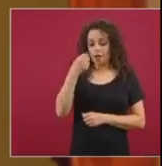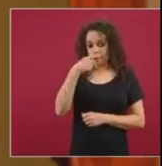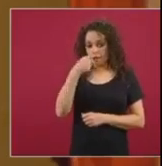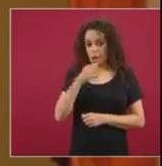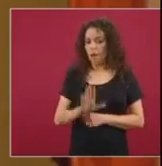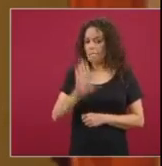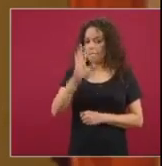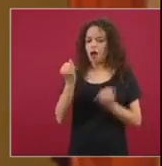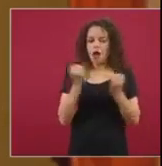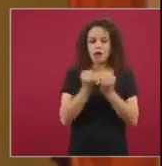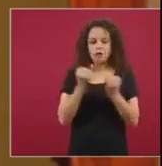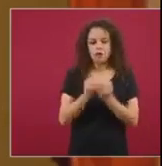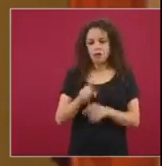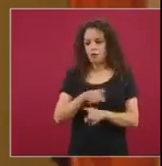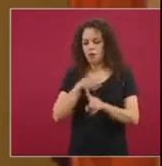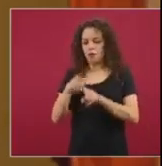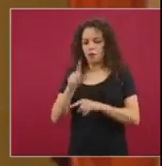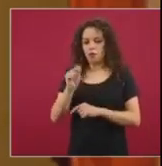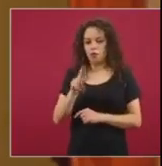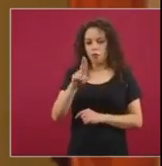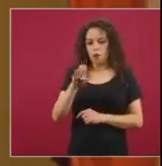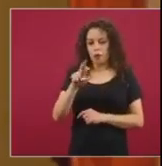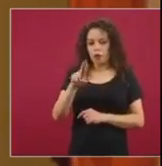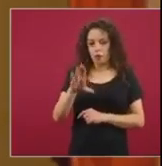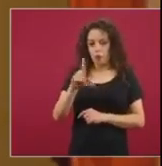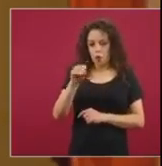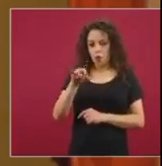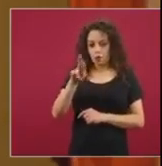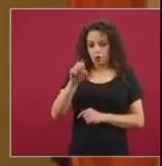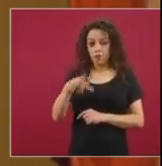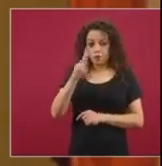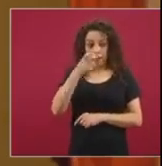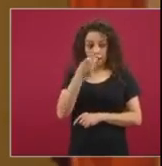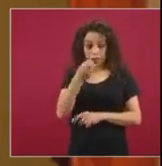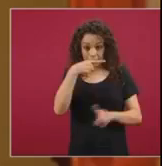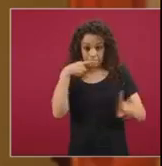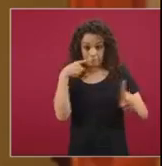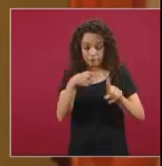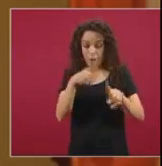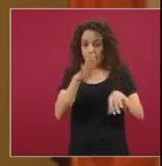Protegemos también mucho rifampicina porque son de los fármacos más efectivos en